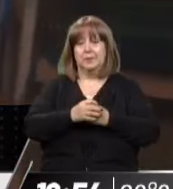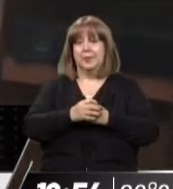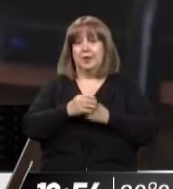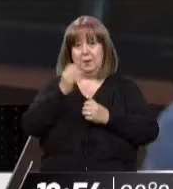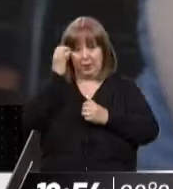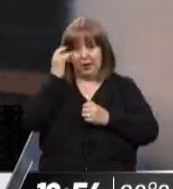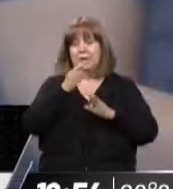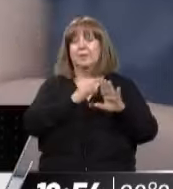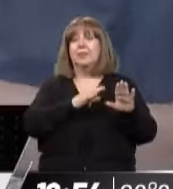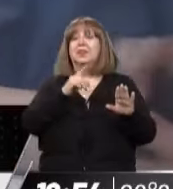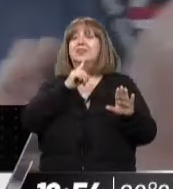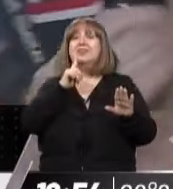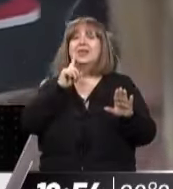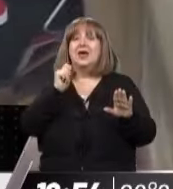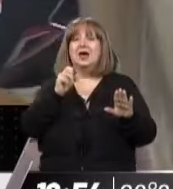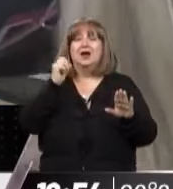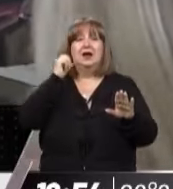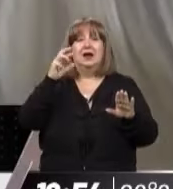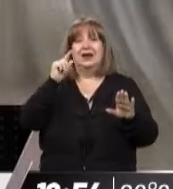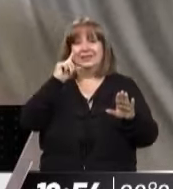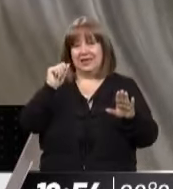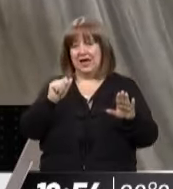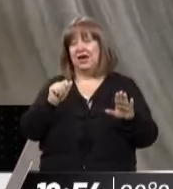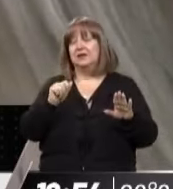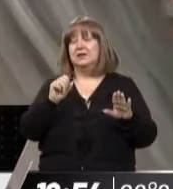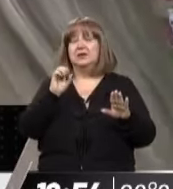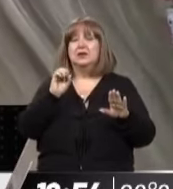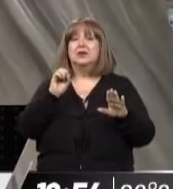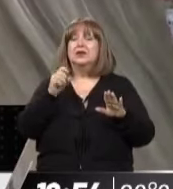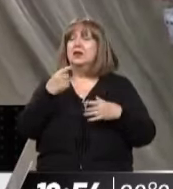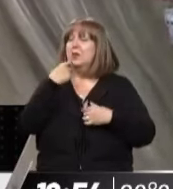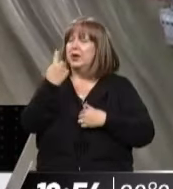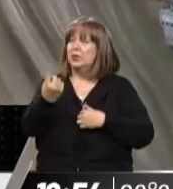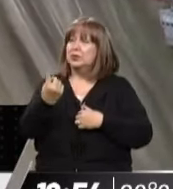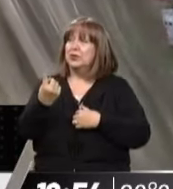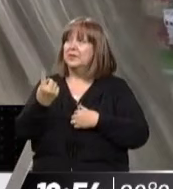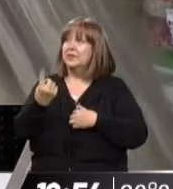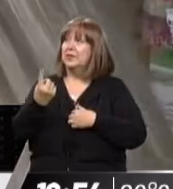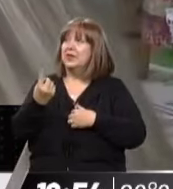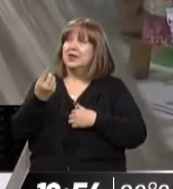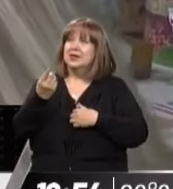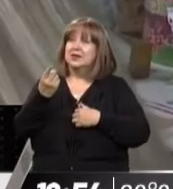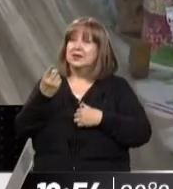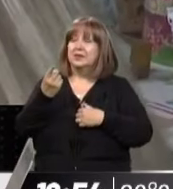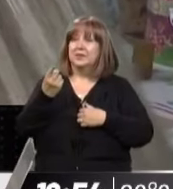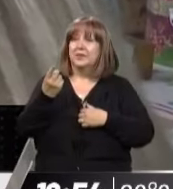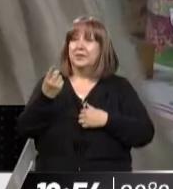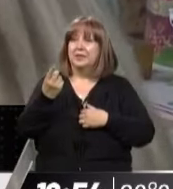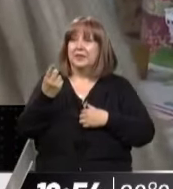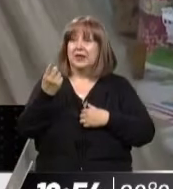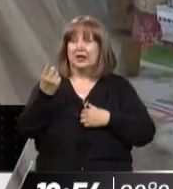Graciela si me permite Graciela es la tía también está al tanto de toda la situación lo que llama la atención es No solamente